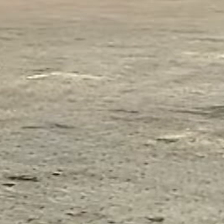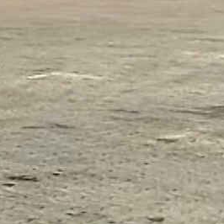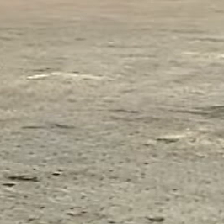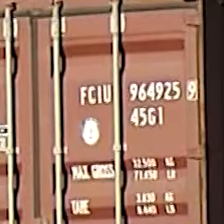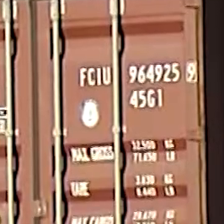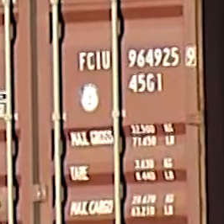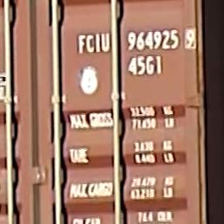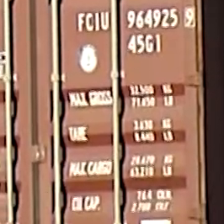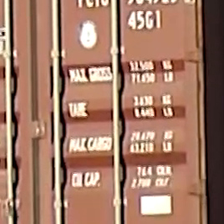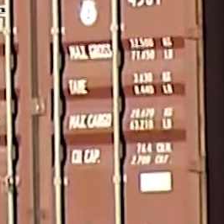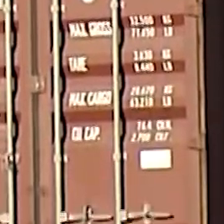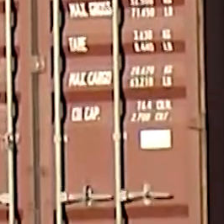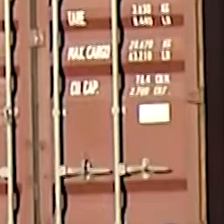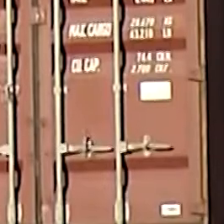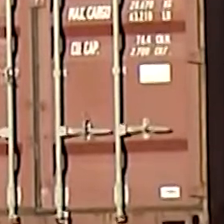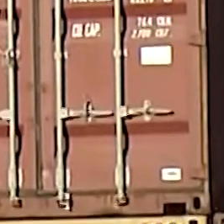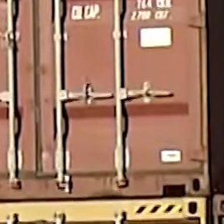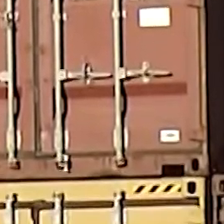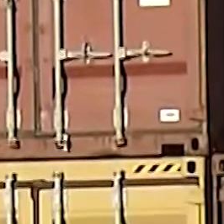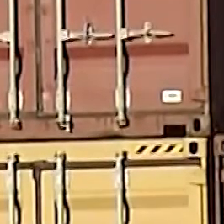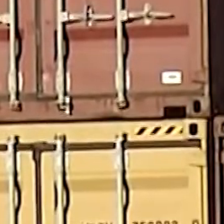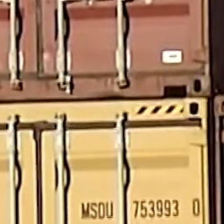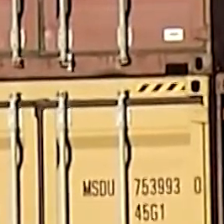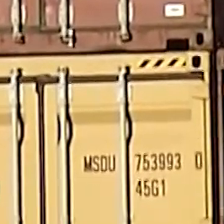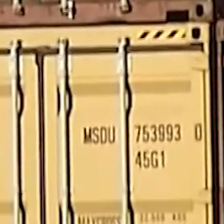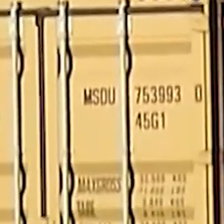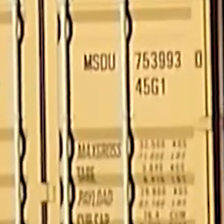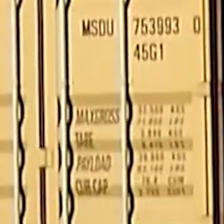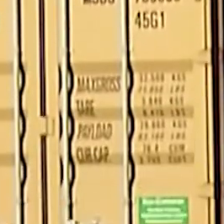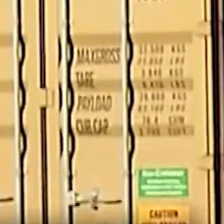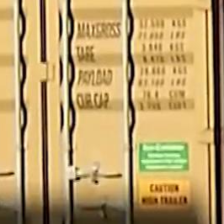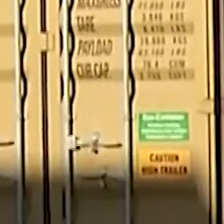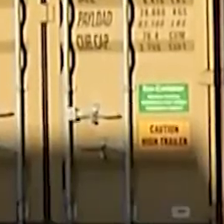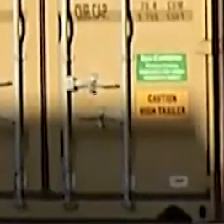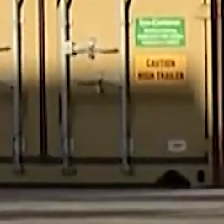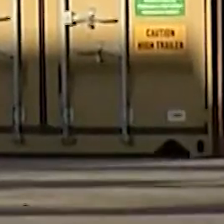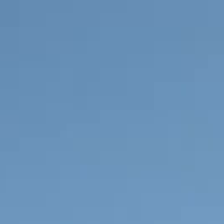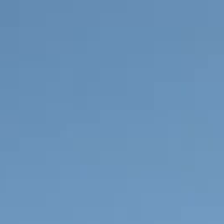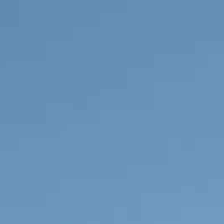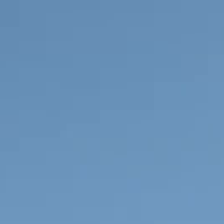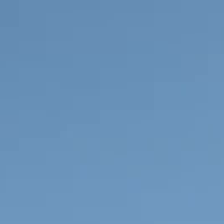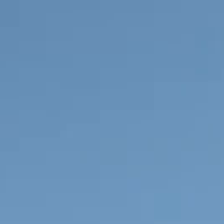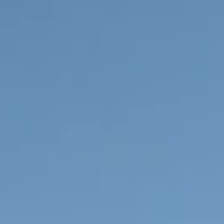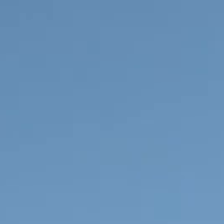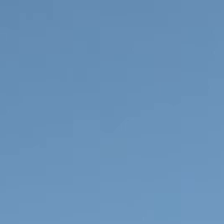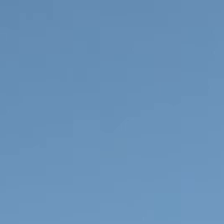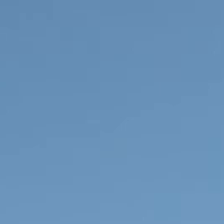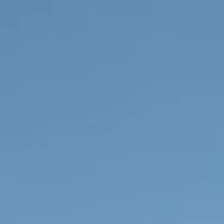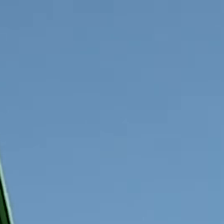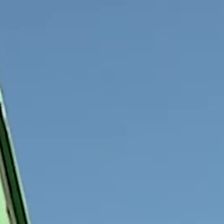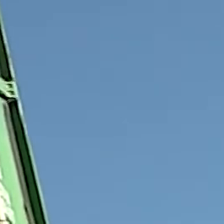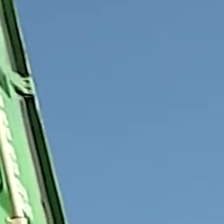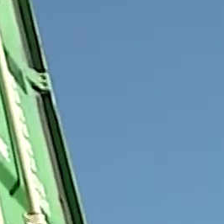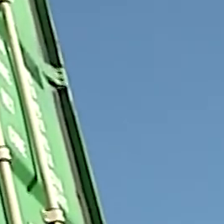no dejara el bloque comercial y agregó que a pesar de las diferencias en dicho bloque continúa siendo un lugar